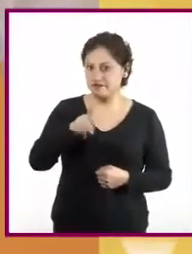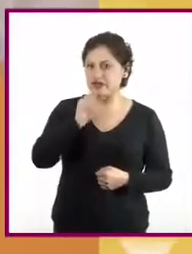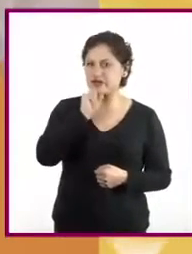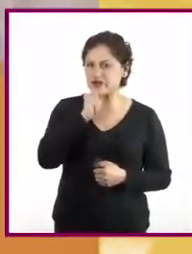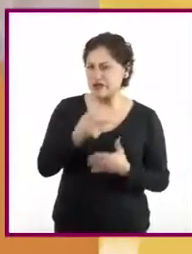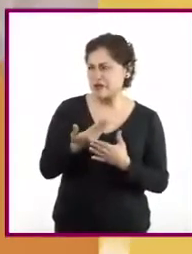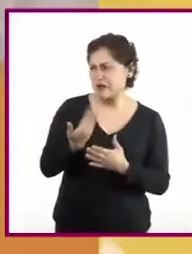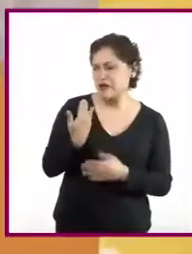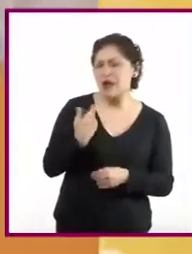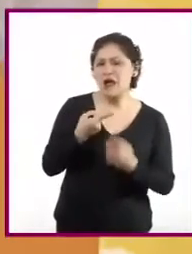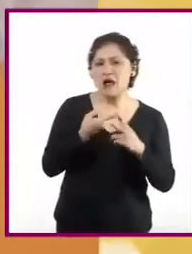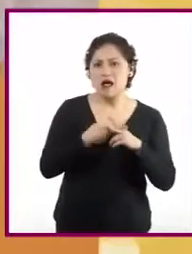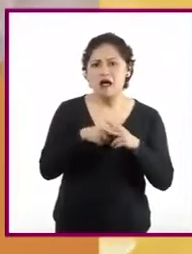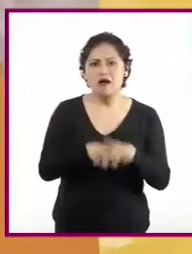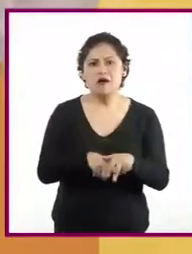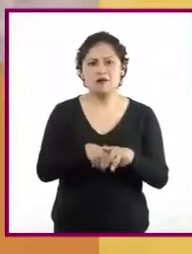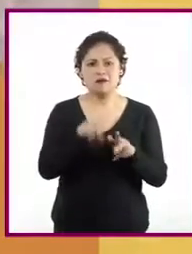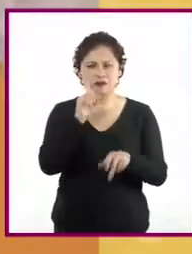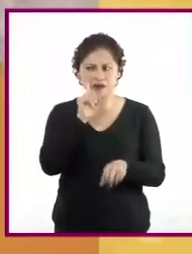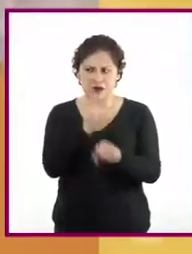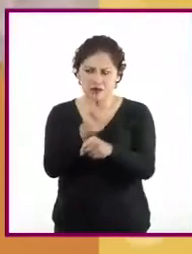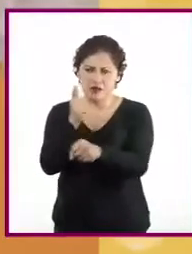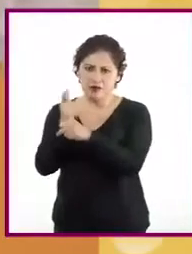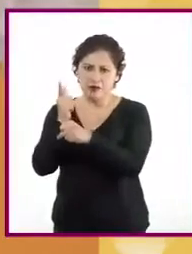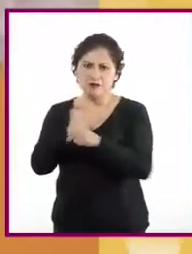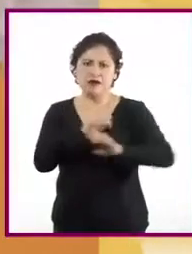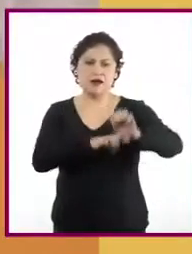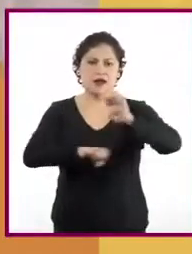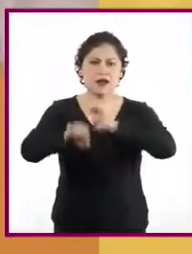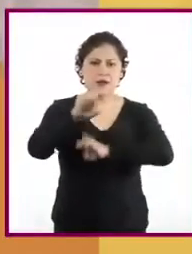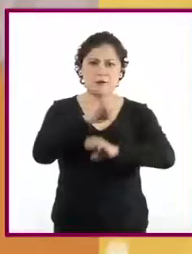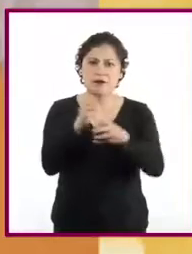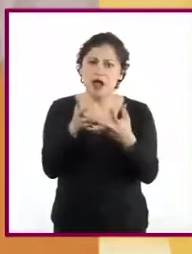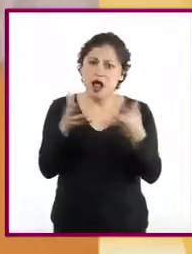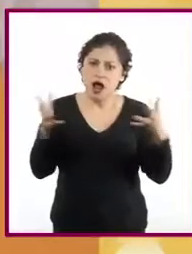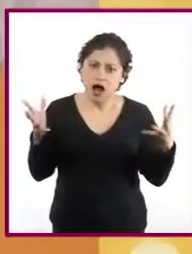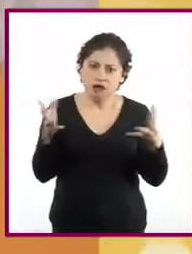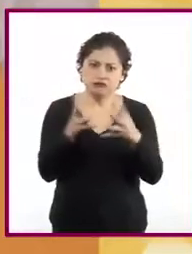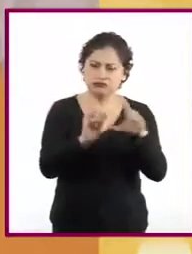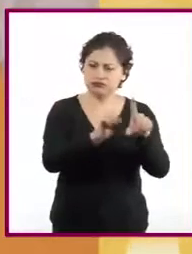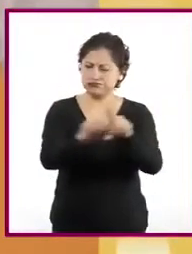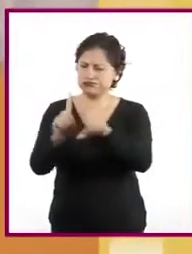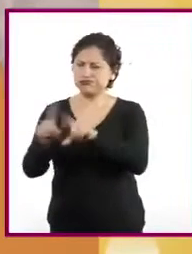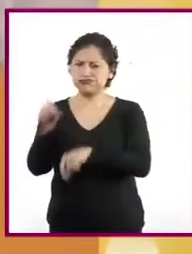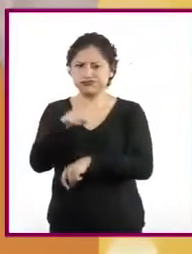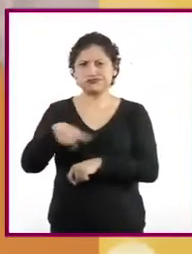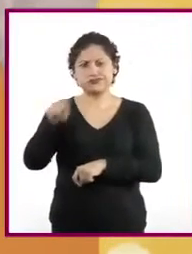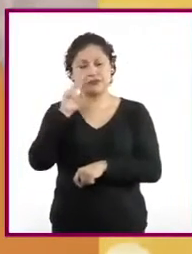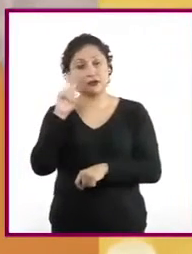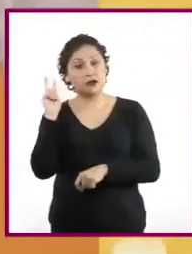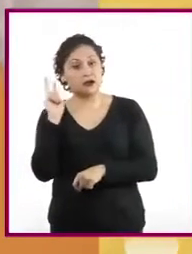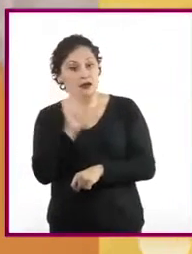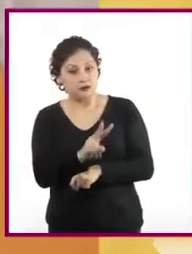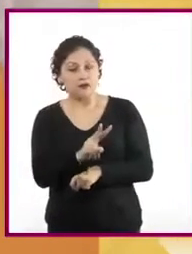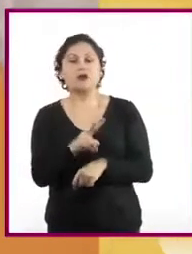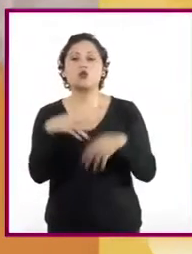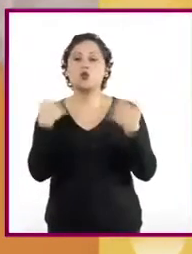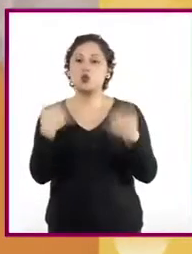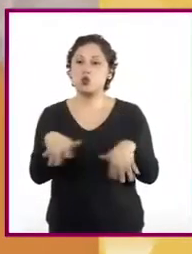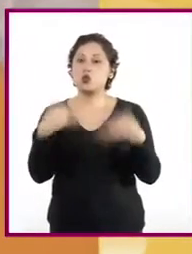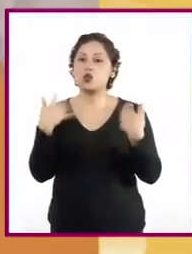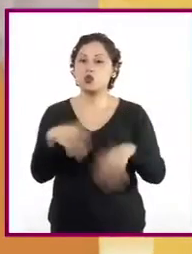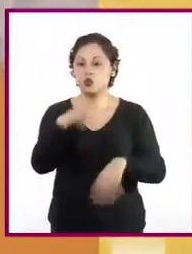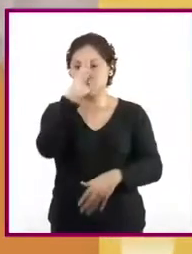todo grandes empresas con mucho poder económico, también pueden en este momento dado ser responsables de violaciones